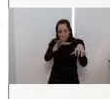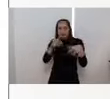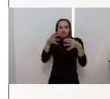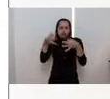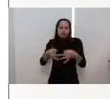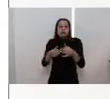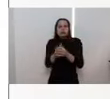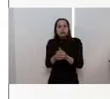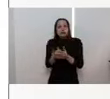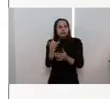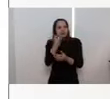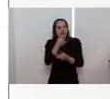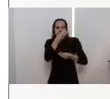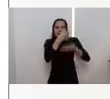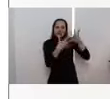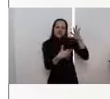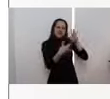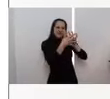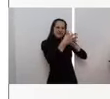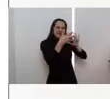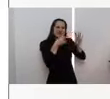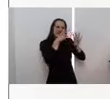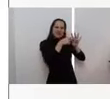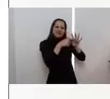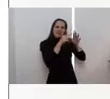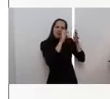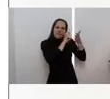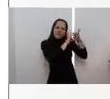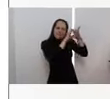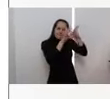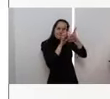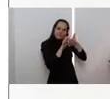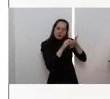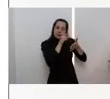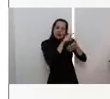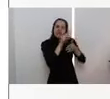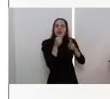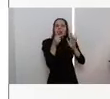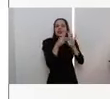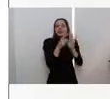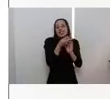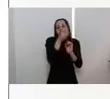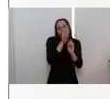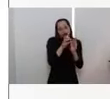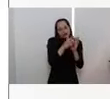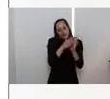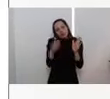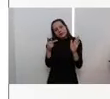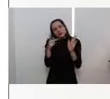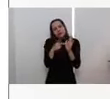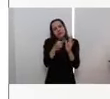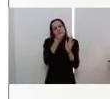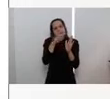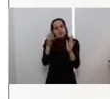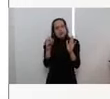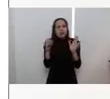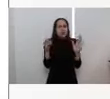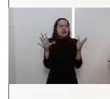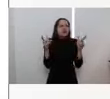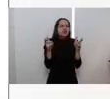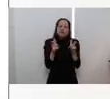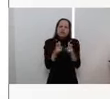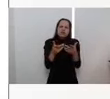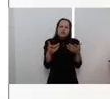en la gráfica que tenemos en este momento del 2018 al 2020 hay una disminución y esto se